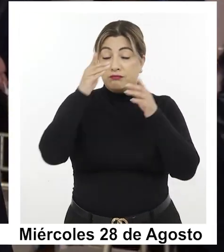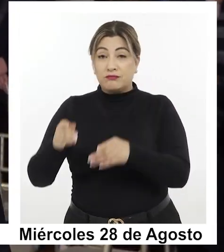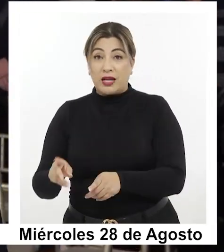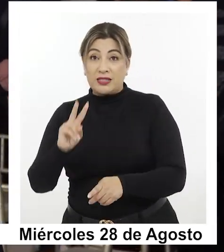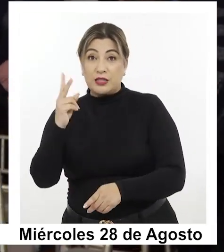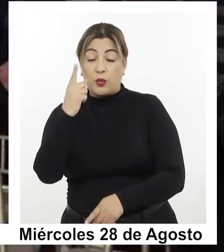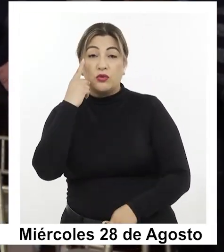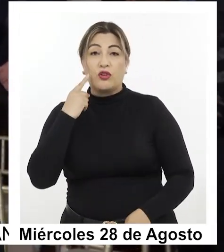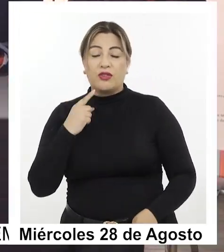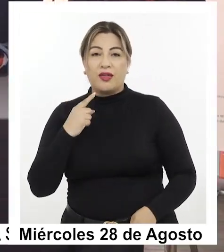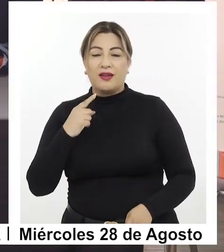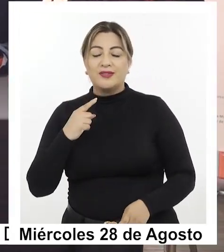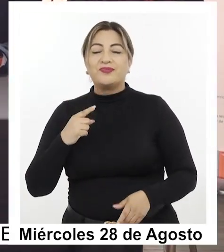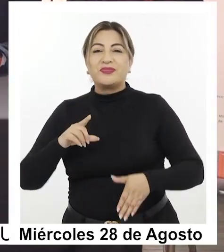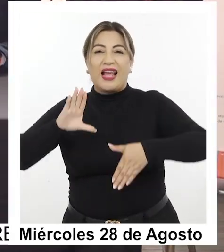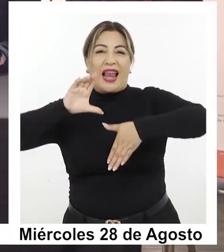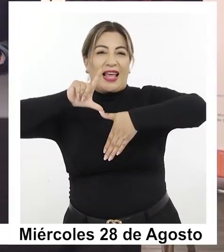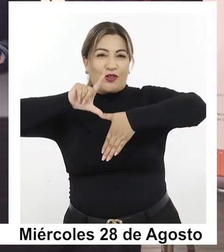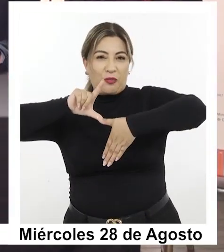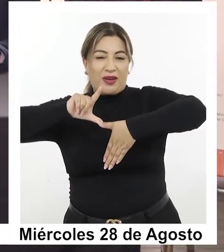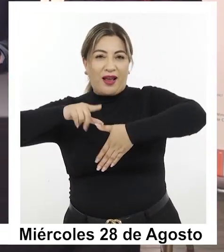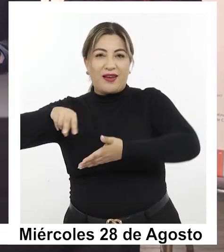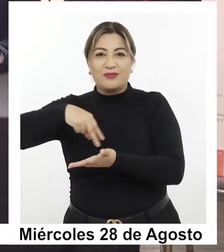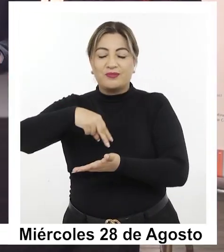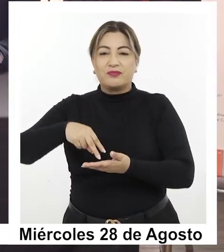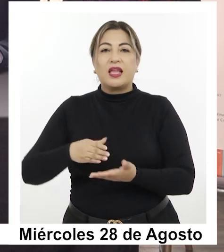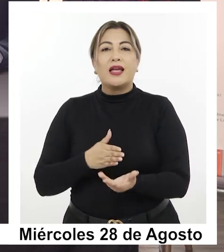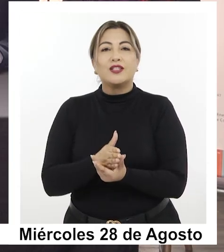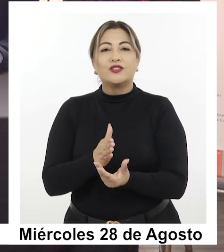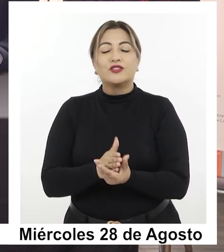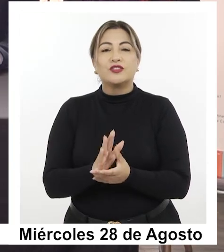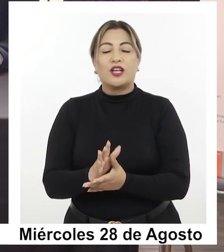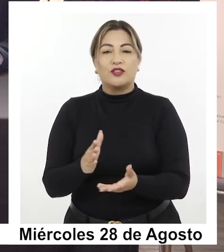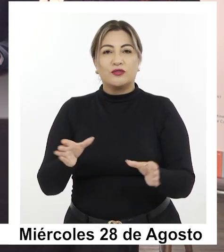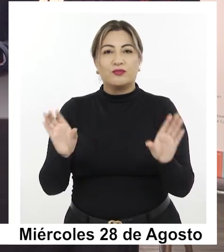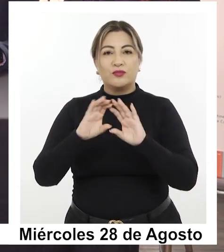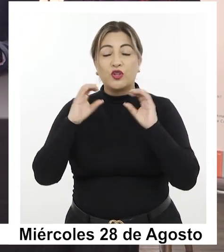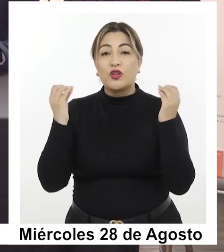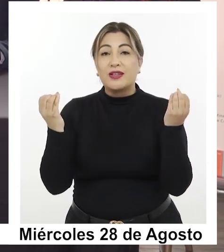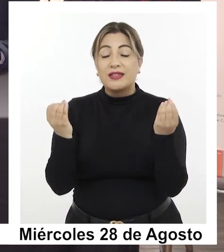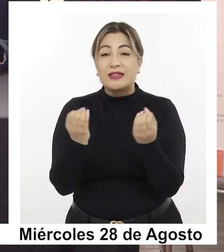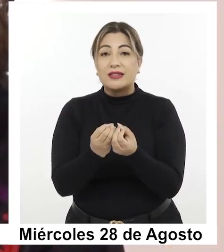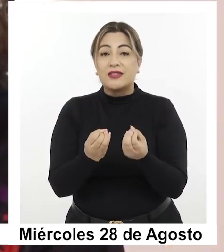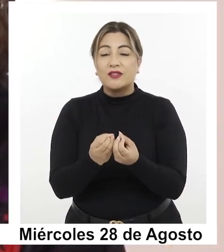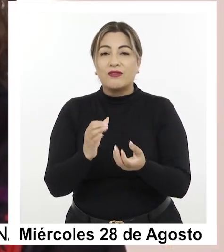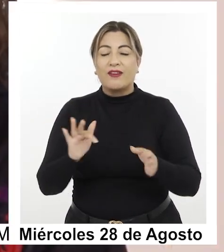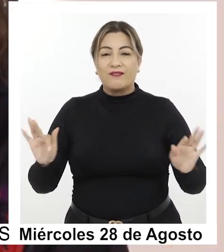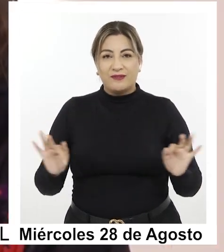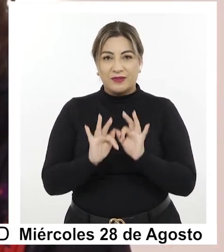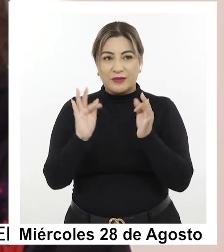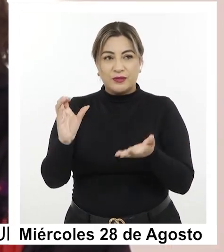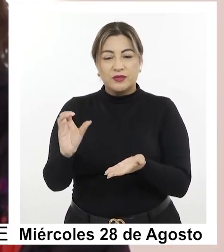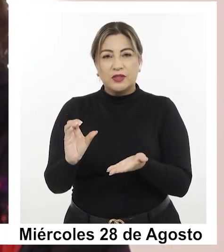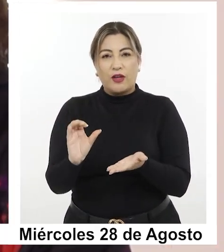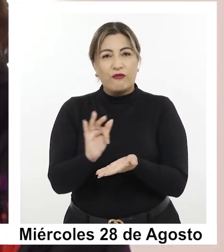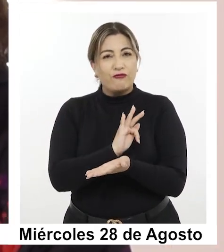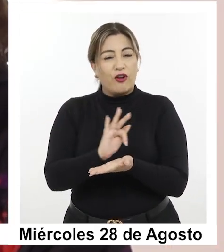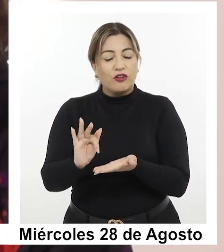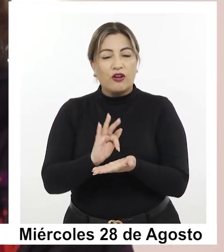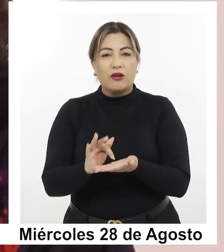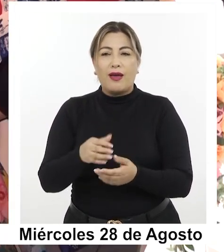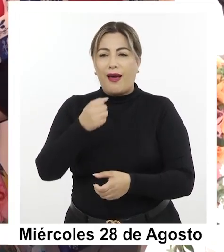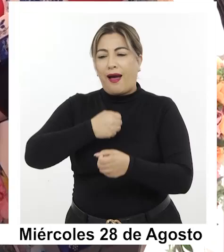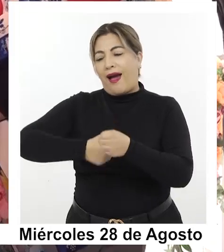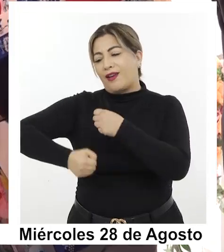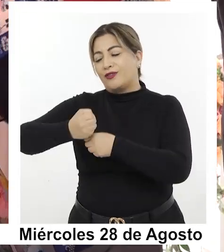a haber danzas latinoamericanas. El Consejo Internacional de Organizaciones de Festivales de Folclore lleva años realizando